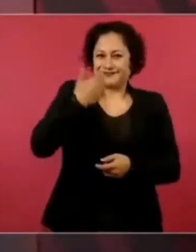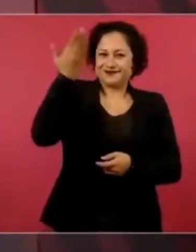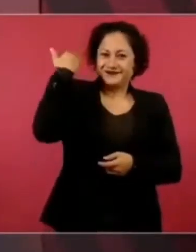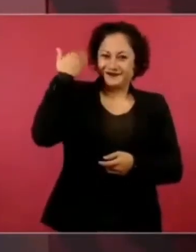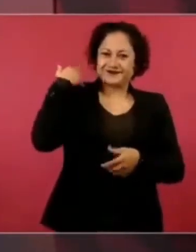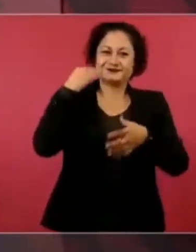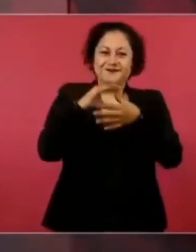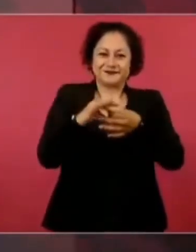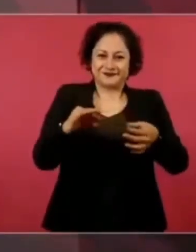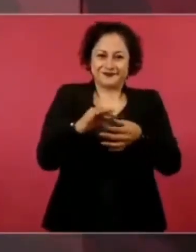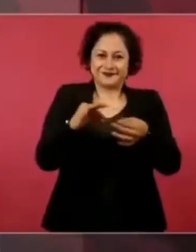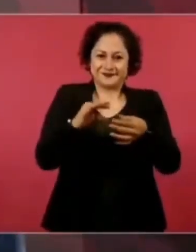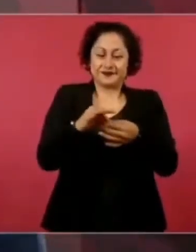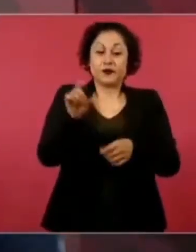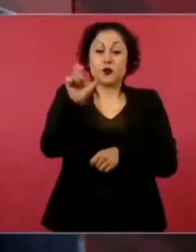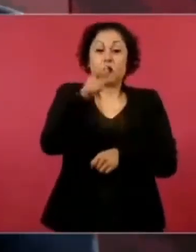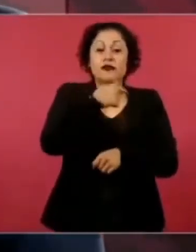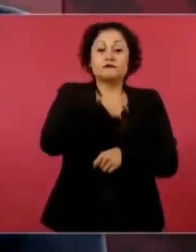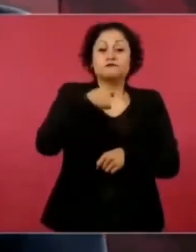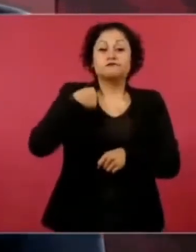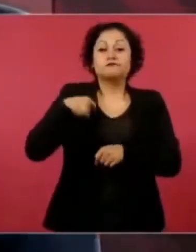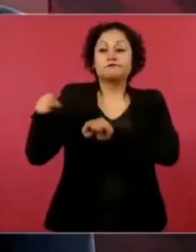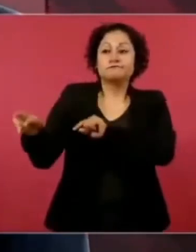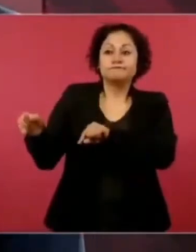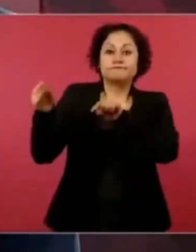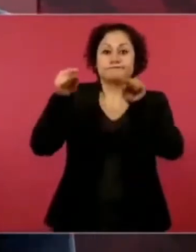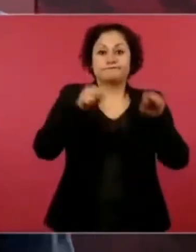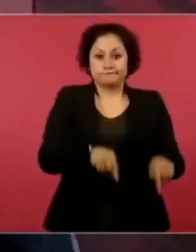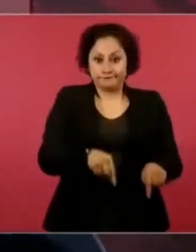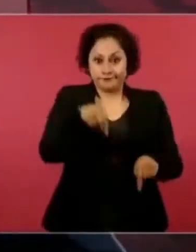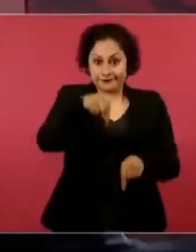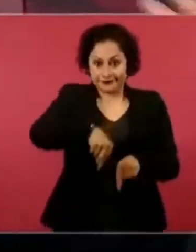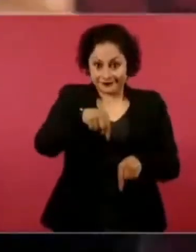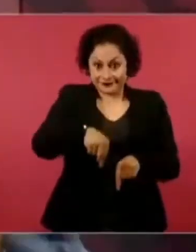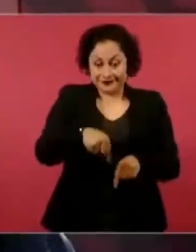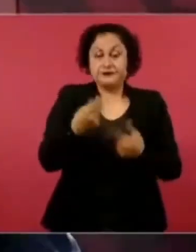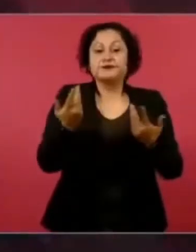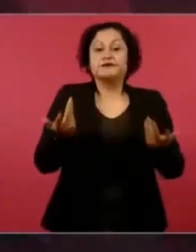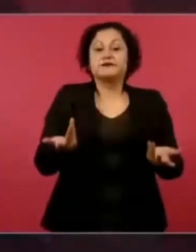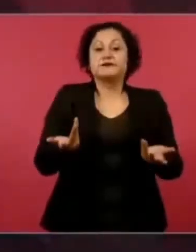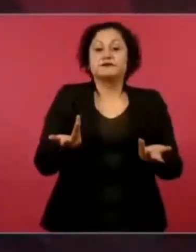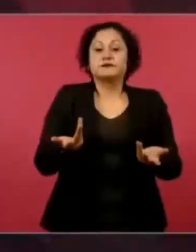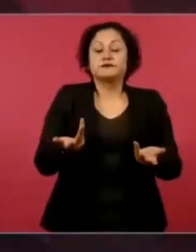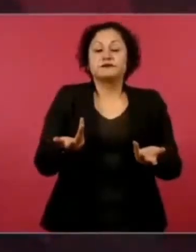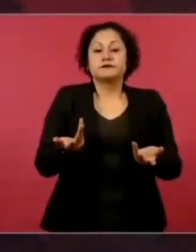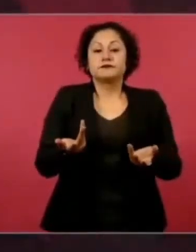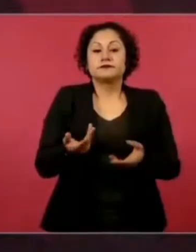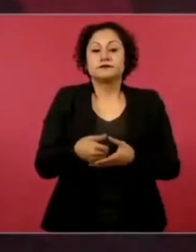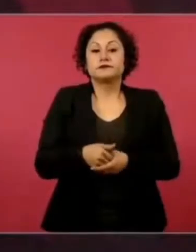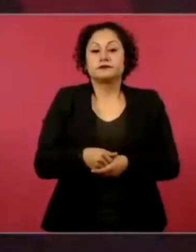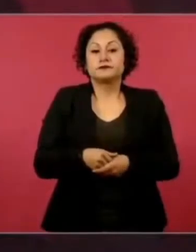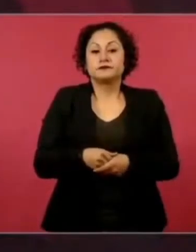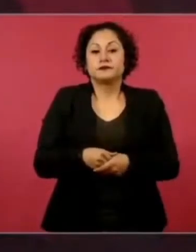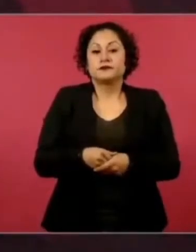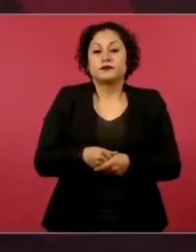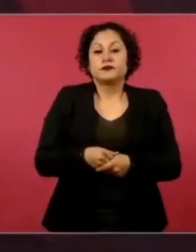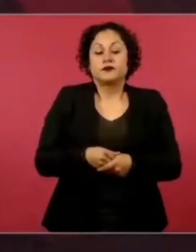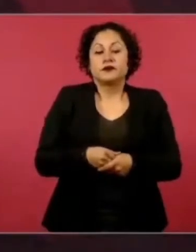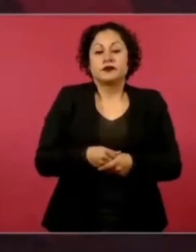principio del gobierno, pero nos vino la pandemia,